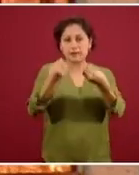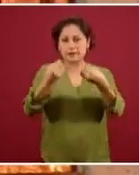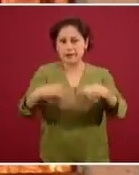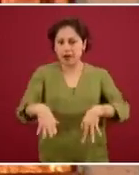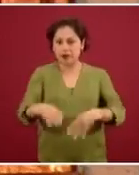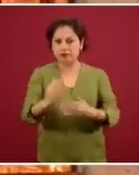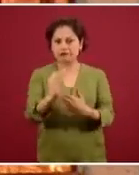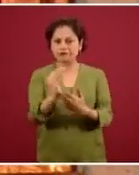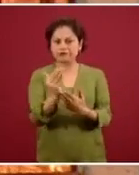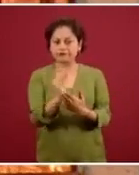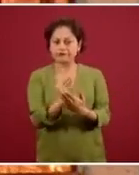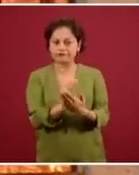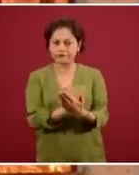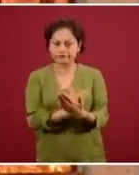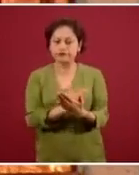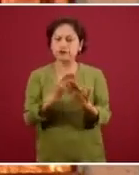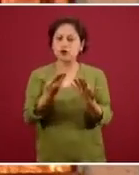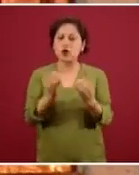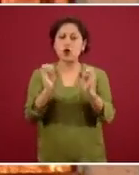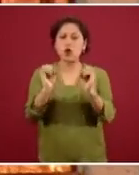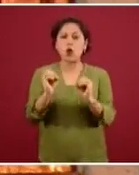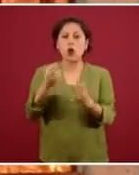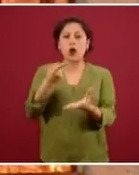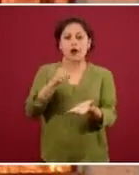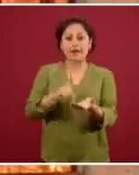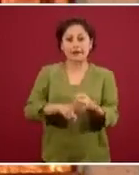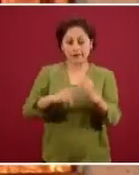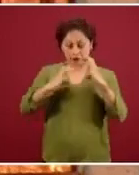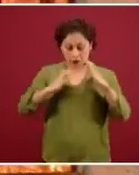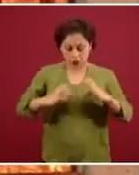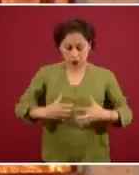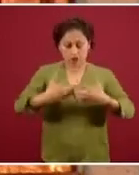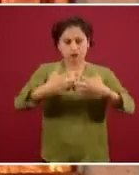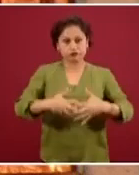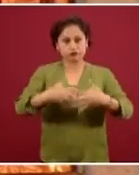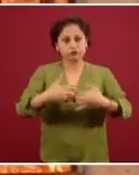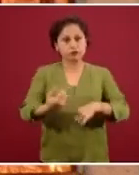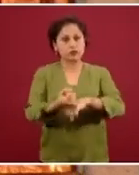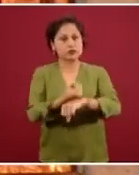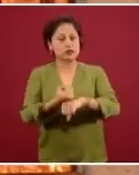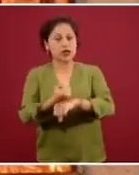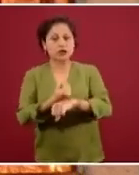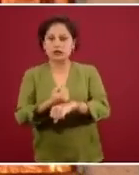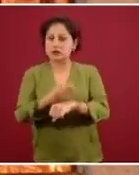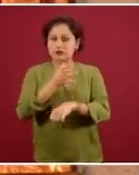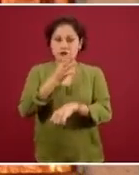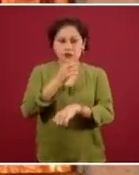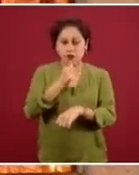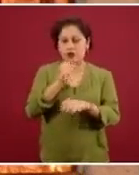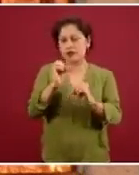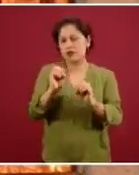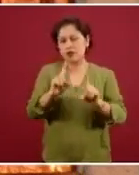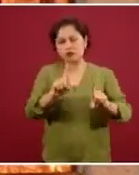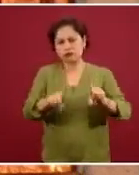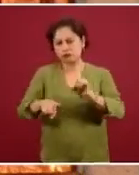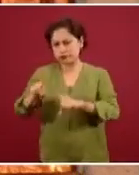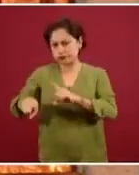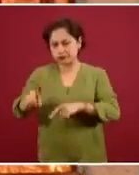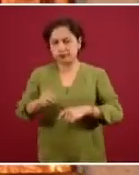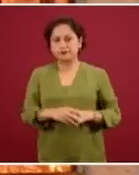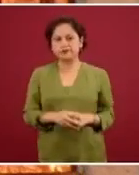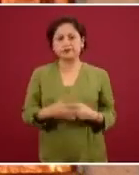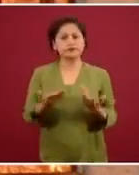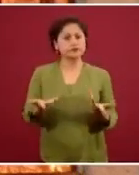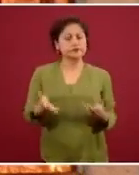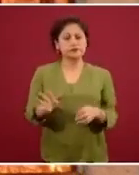o no pueden producir su sangre, tanto cuantitativa como cualitativamente, o por separado. ¿Qué